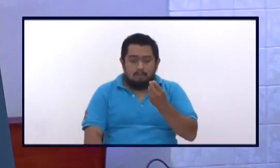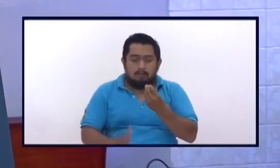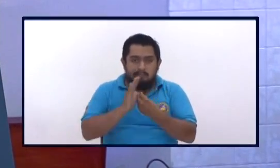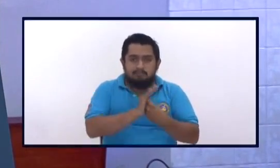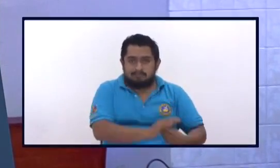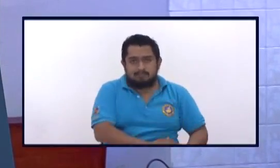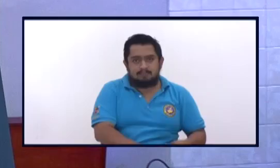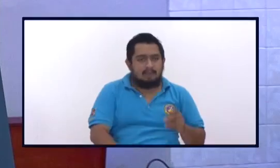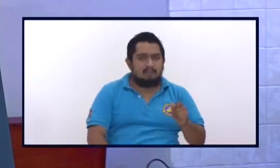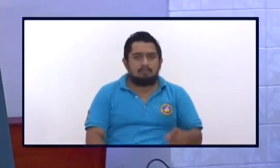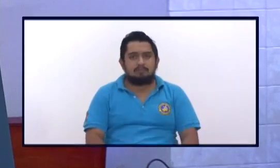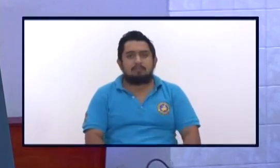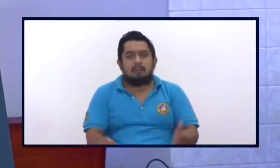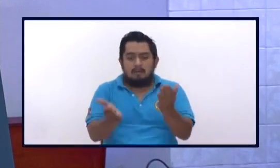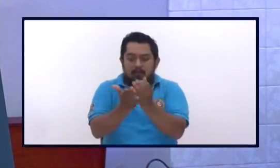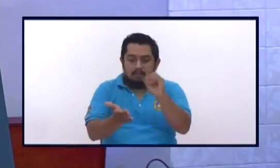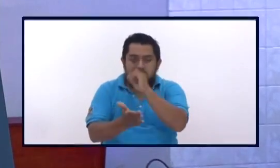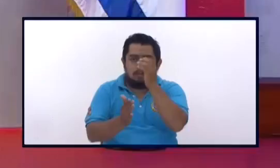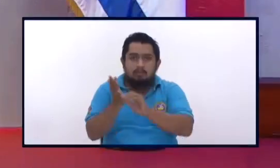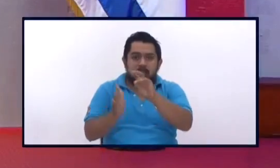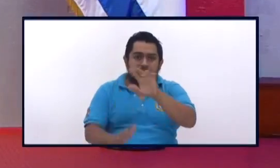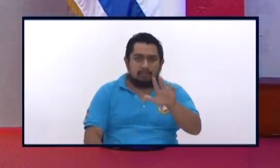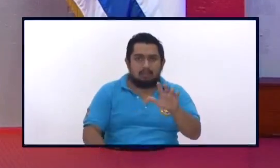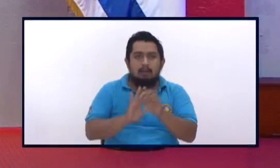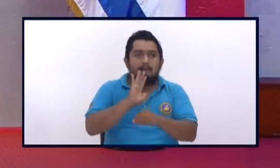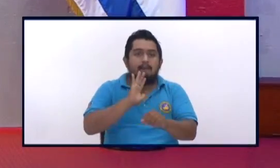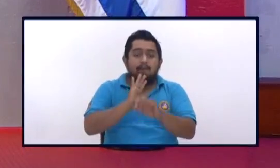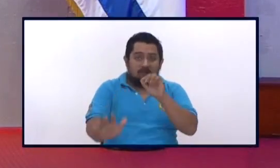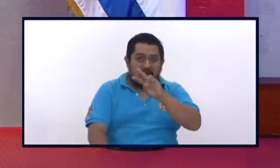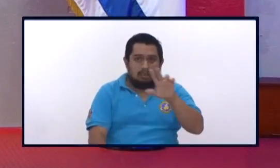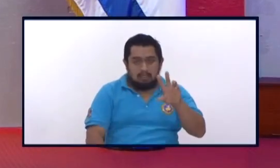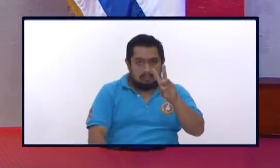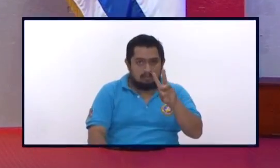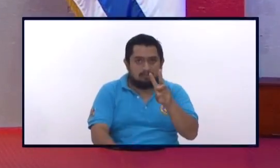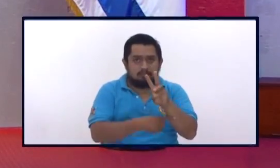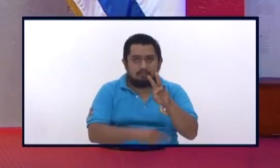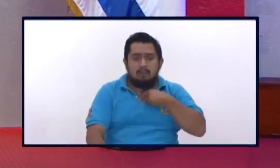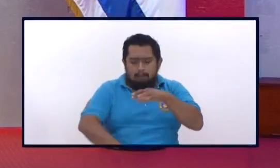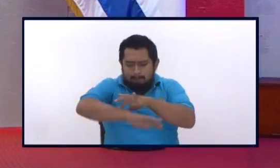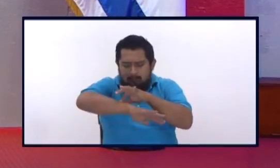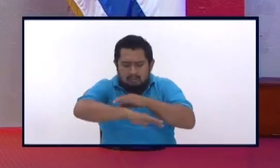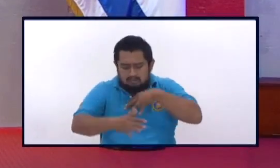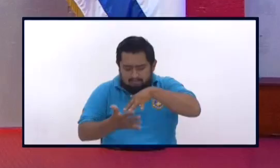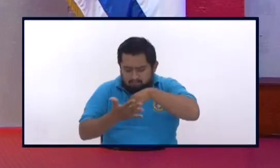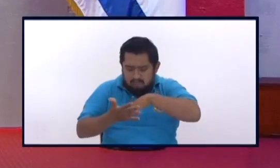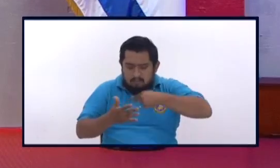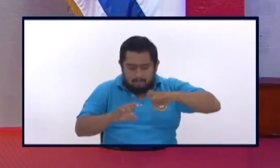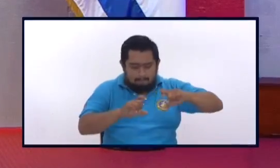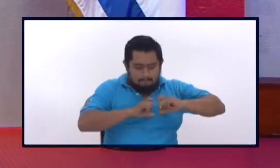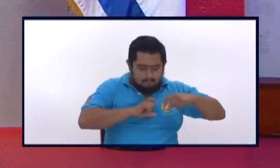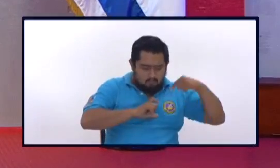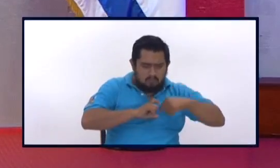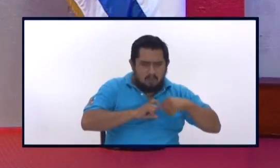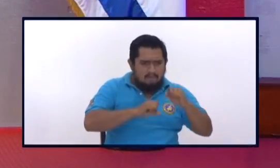y la biblia dice el salmo 73 26 mi carne mi corazón desfallecen más la roca de mi corazón